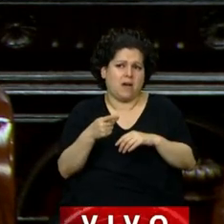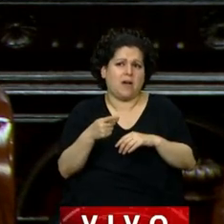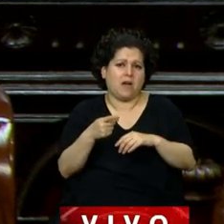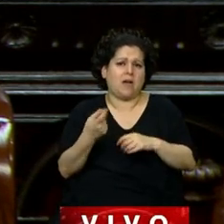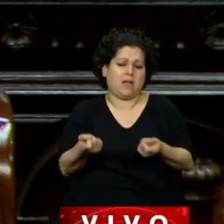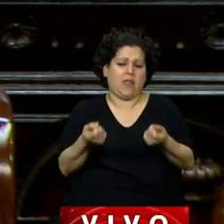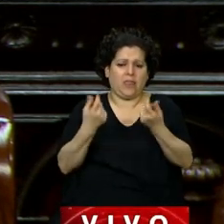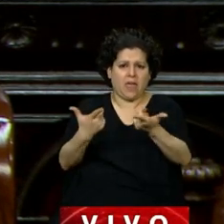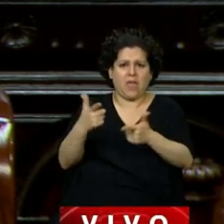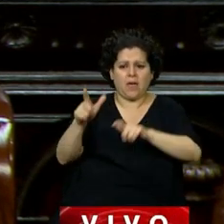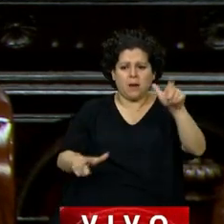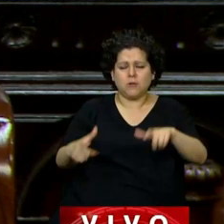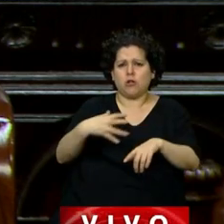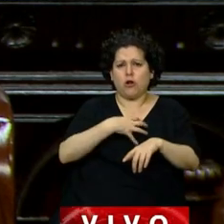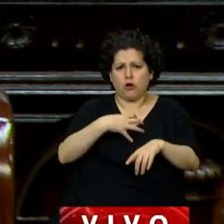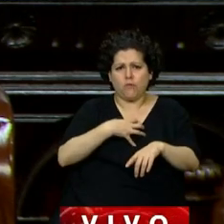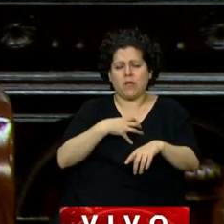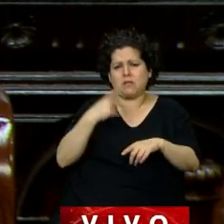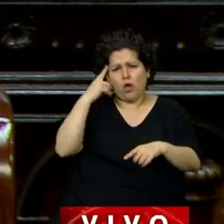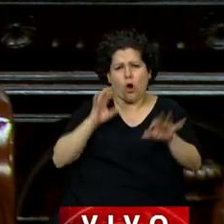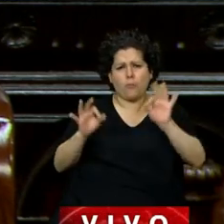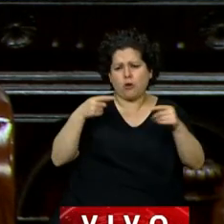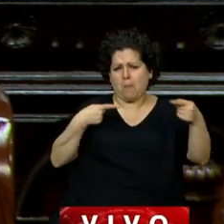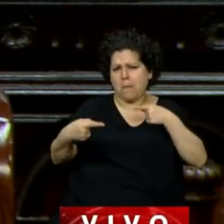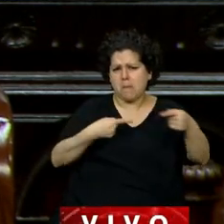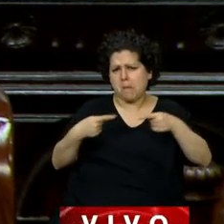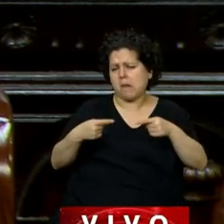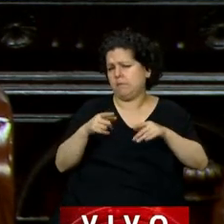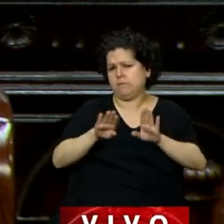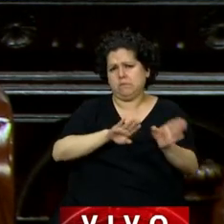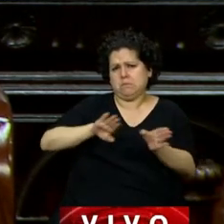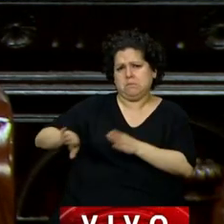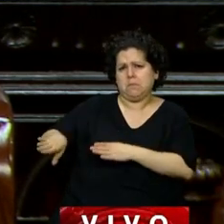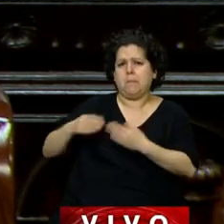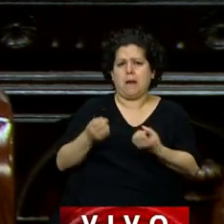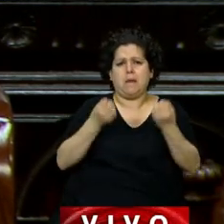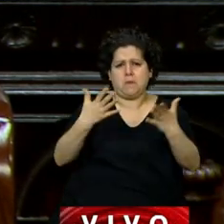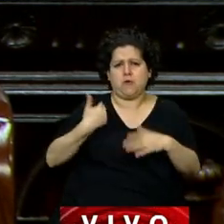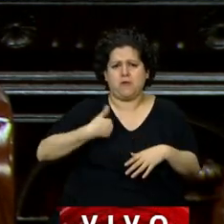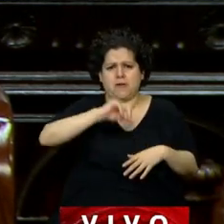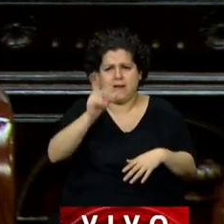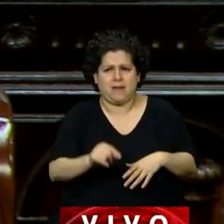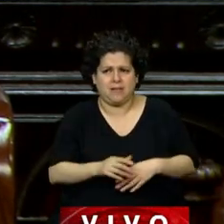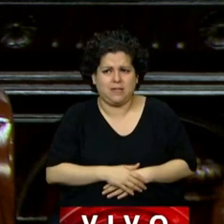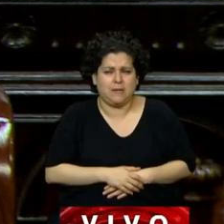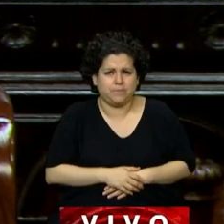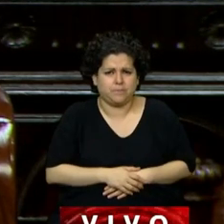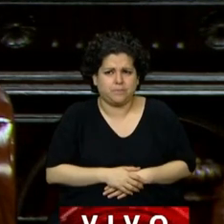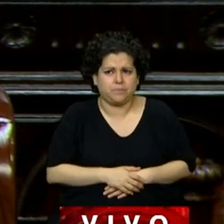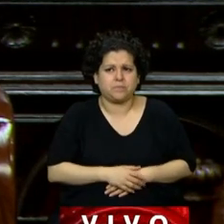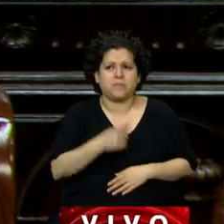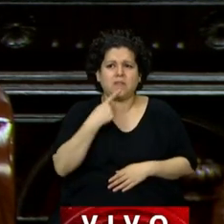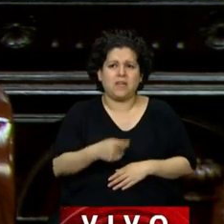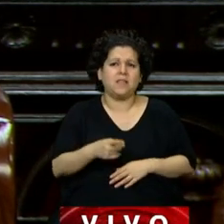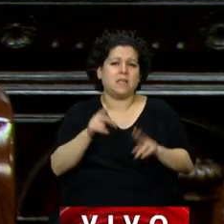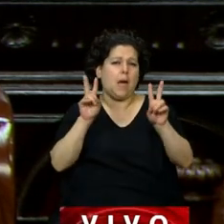que otorgue confianza, previsibilidad, y dejemos las diferencias políticas de lado para el desarrollo de nuestro país. Como decía